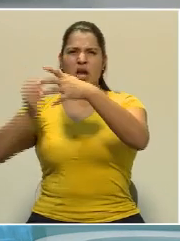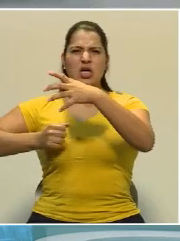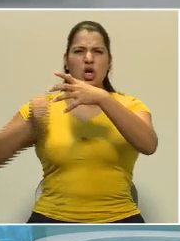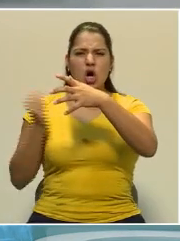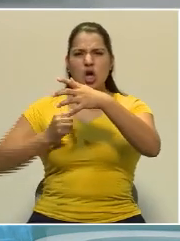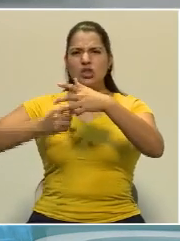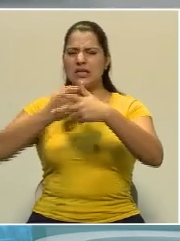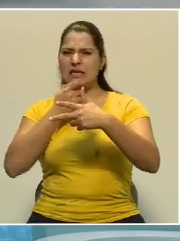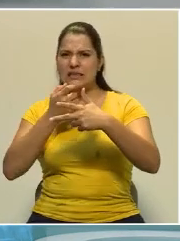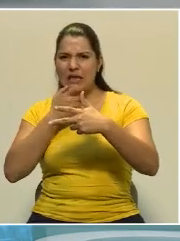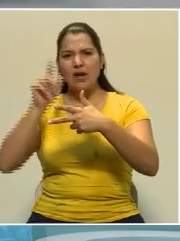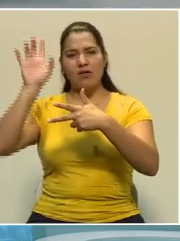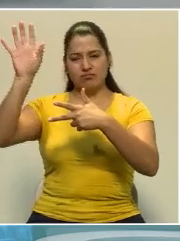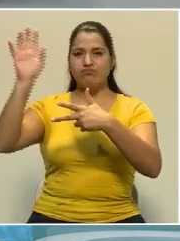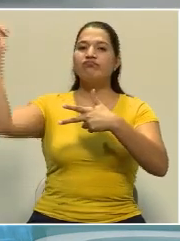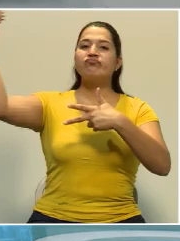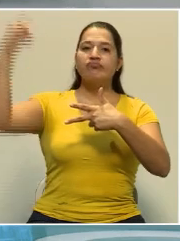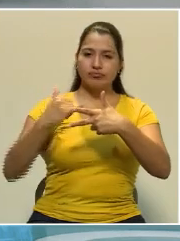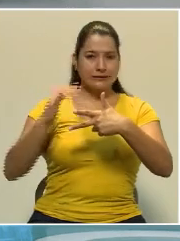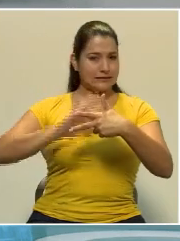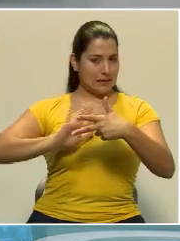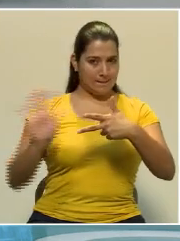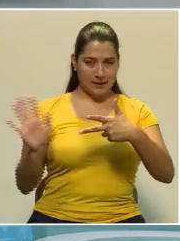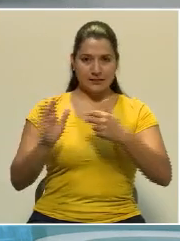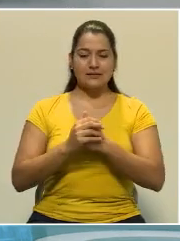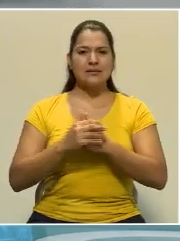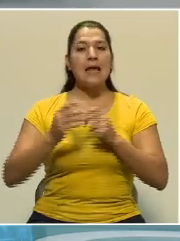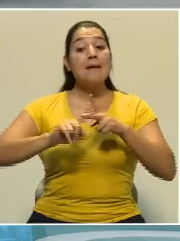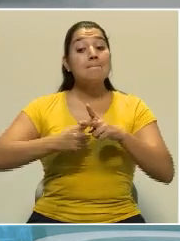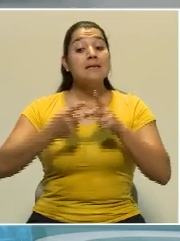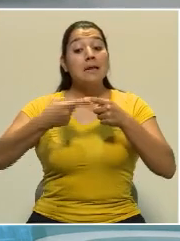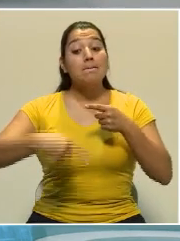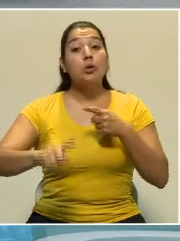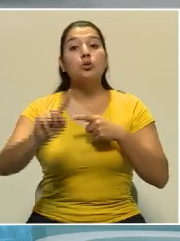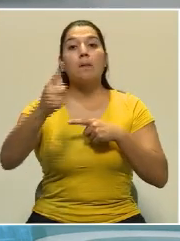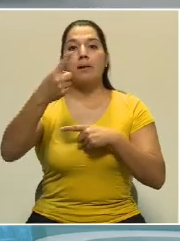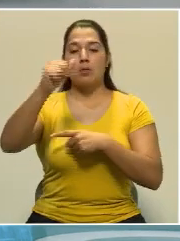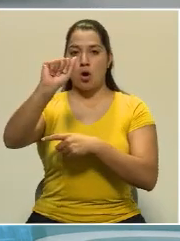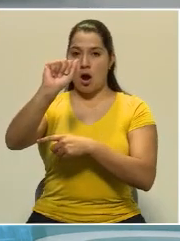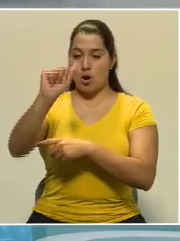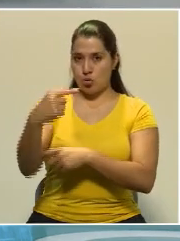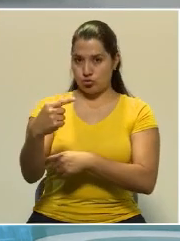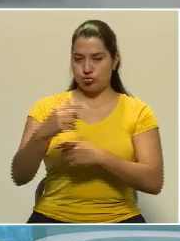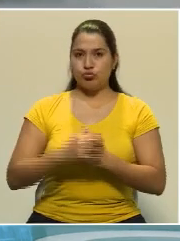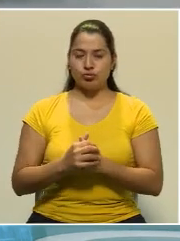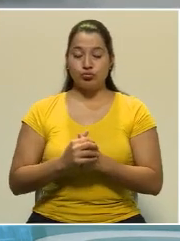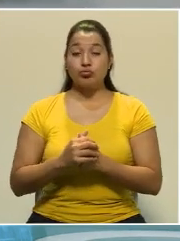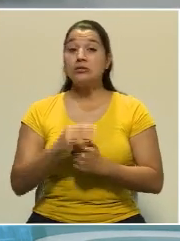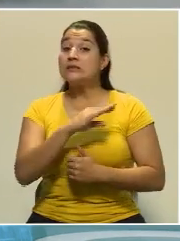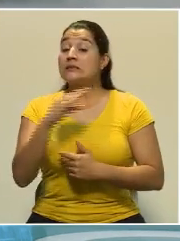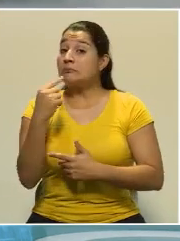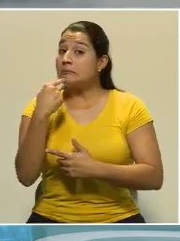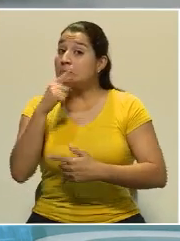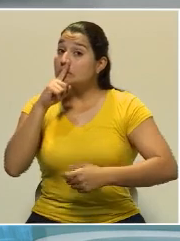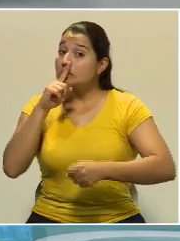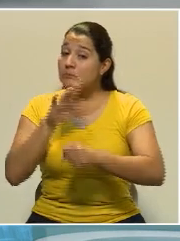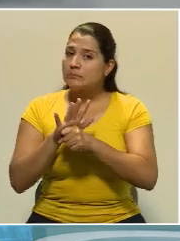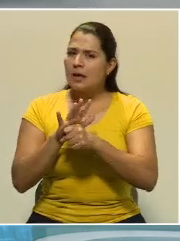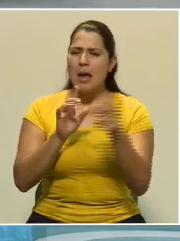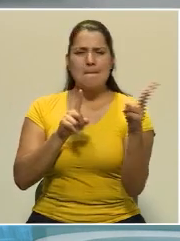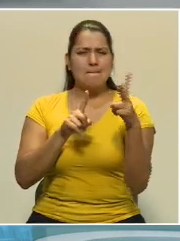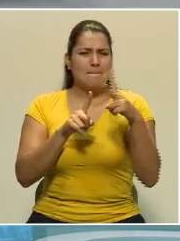se concretará a partir del 1 de agosto próximo. La medida se anuncia con la promesa de aplicar